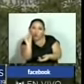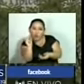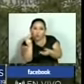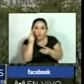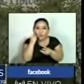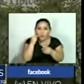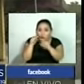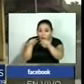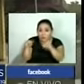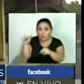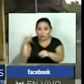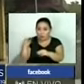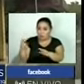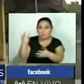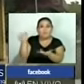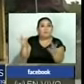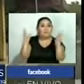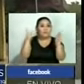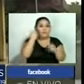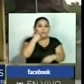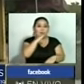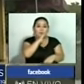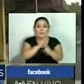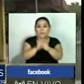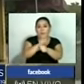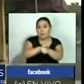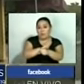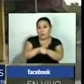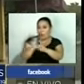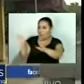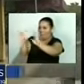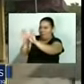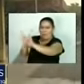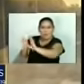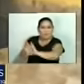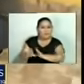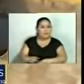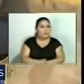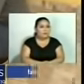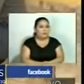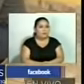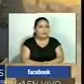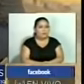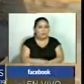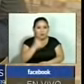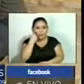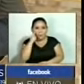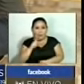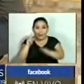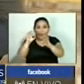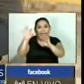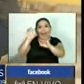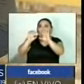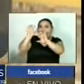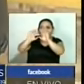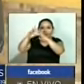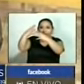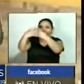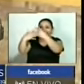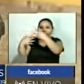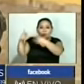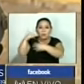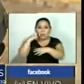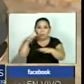artesanales, que hoy en día, por la pandemia del COVID-19, están cerrados. Hasta telarañas tenemos aquí de que no abrimos